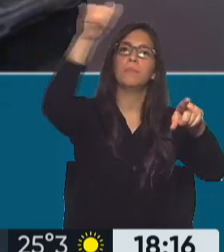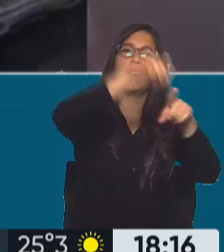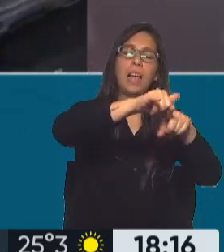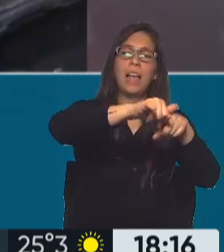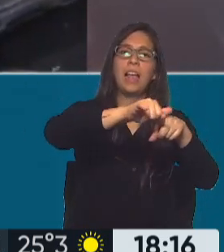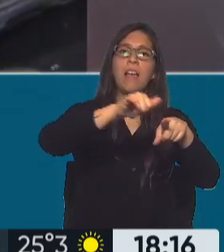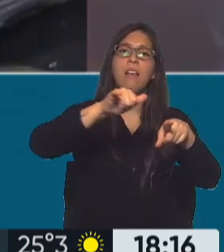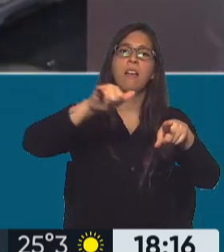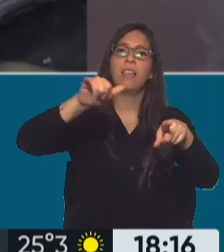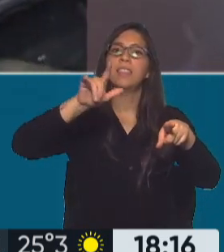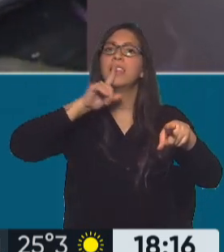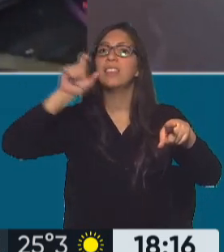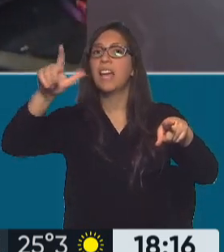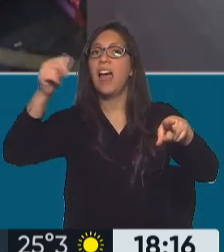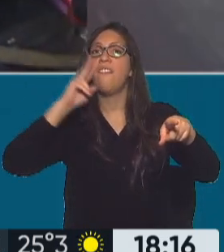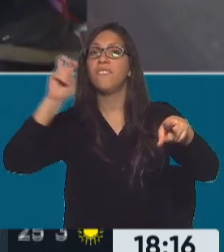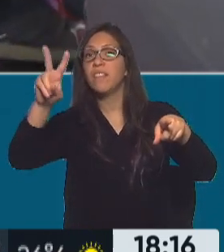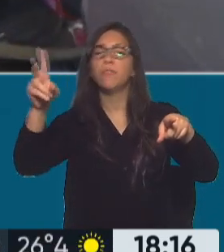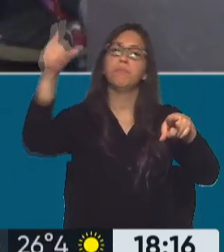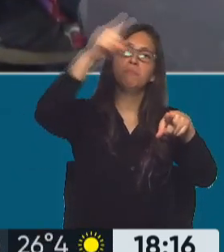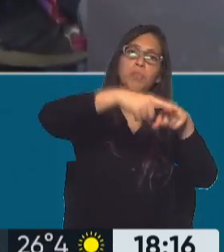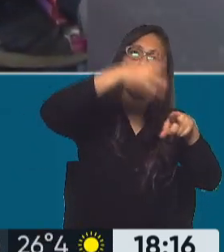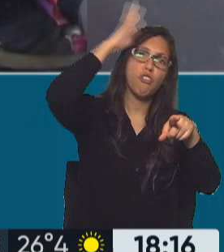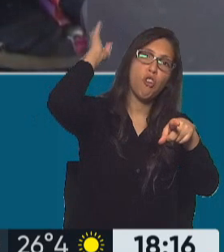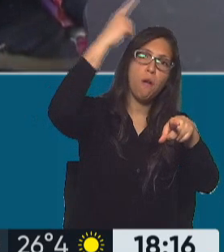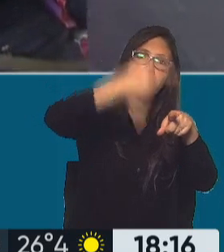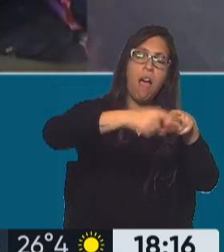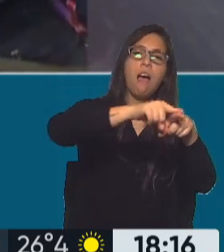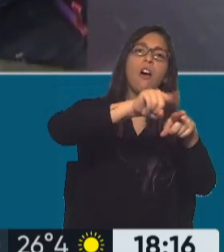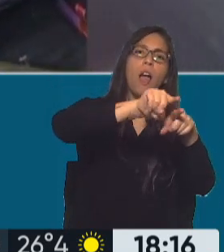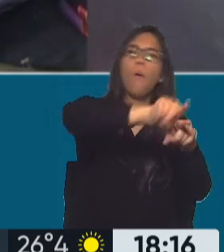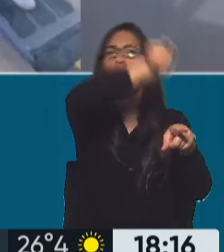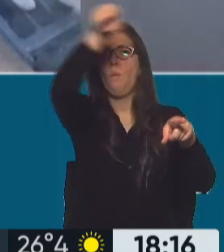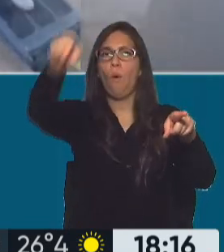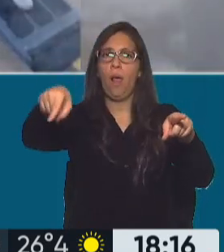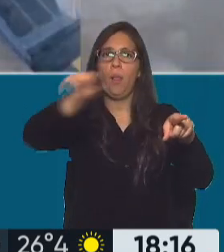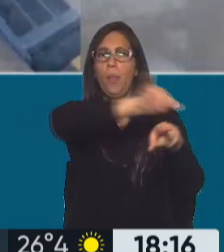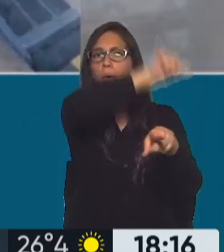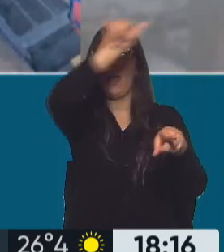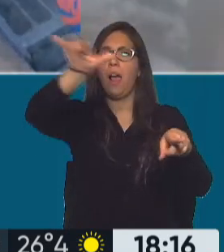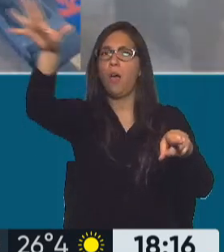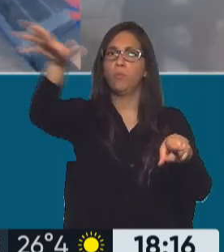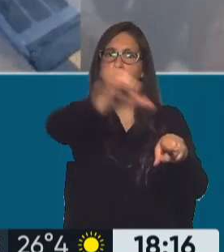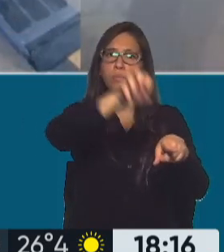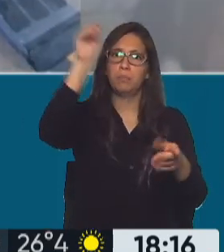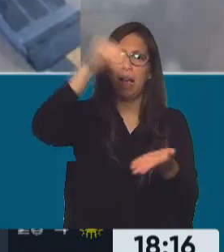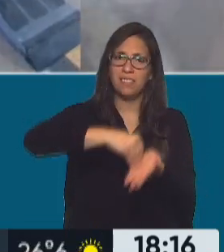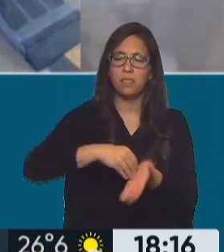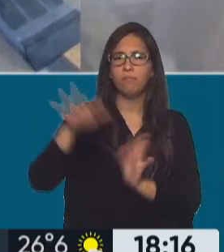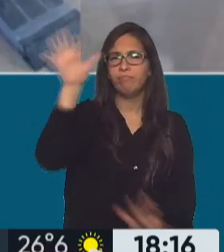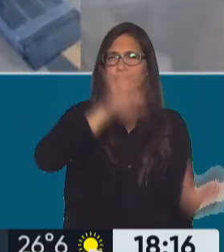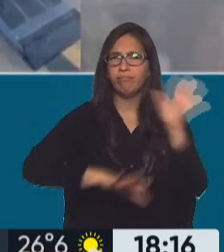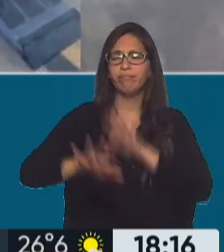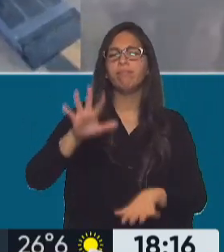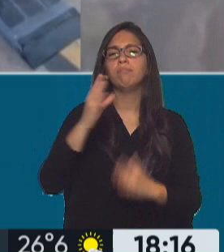marco del operativo Regreso Seguro para evacuar argentinos y argentinas que se encuentran en Israel. El operativo es coordinado entre